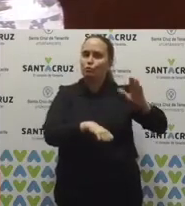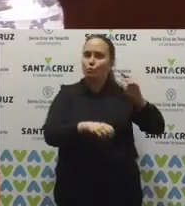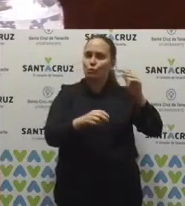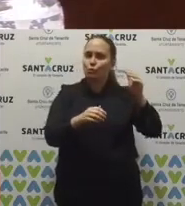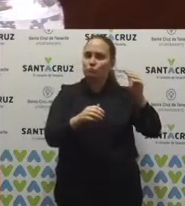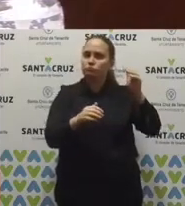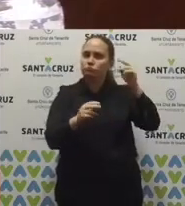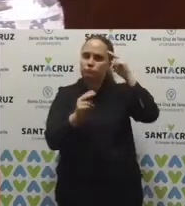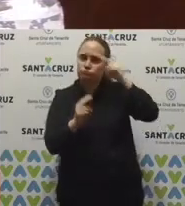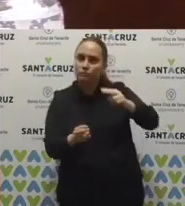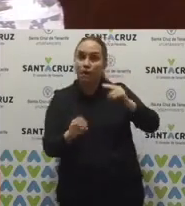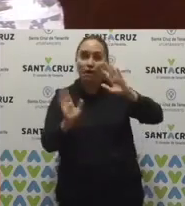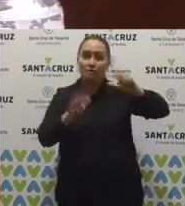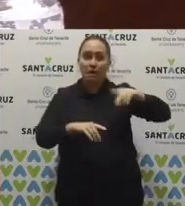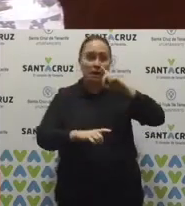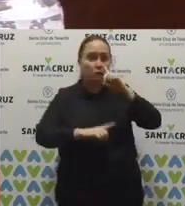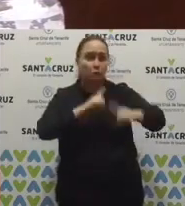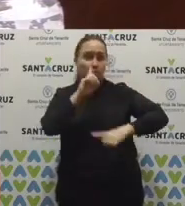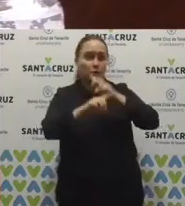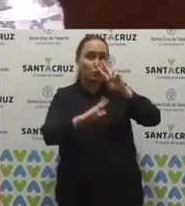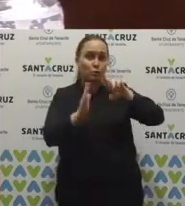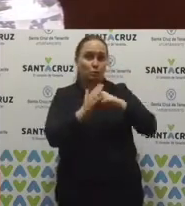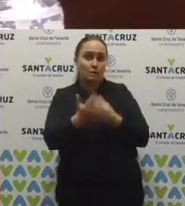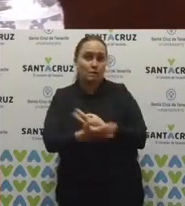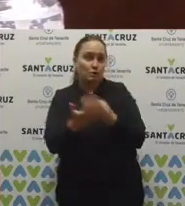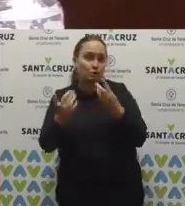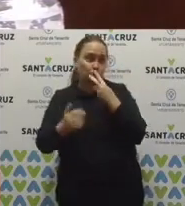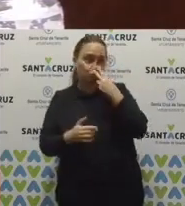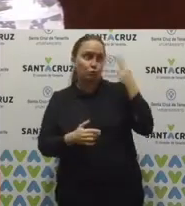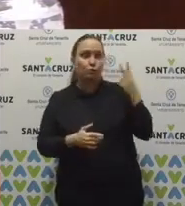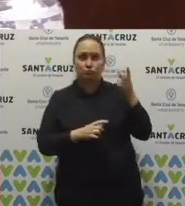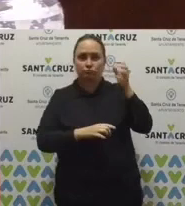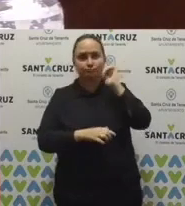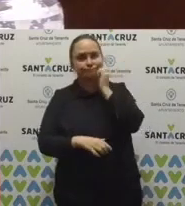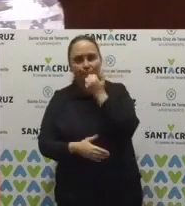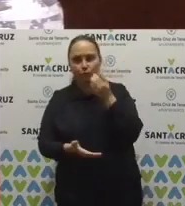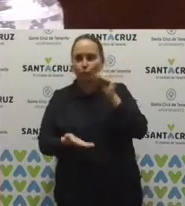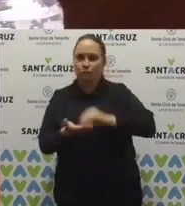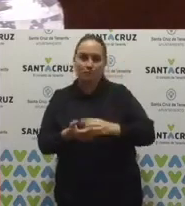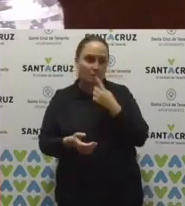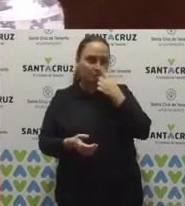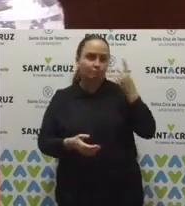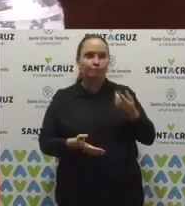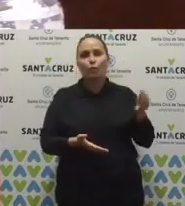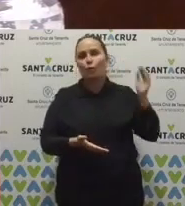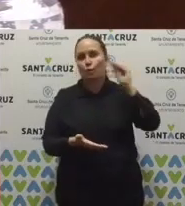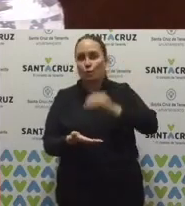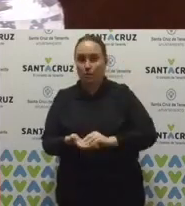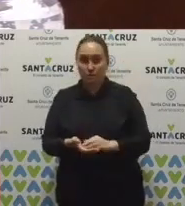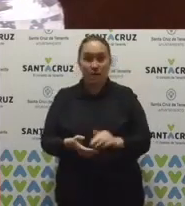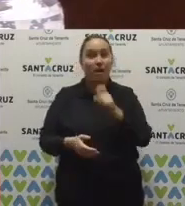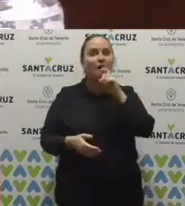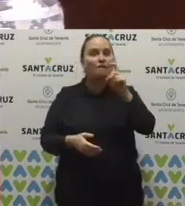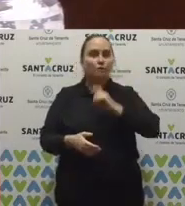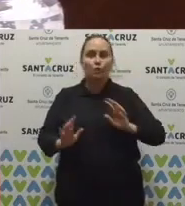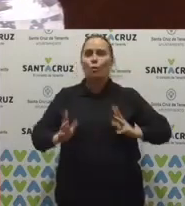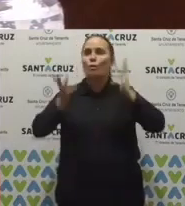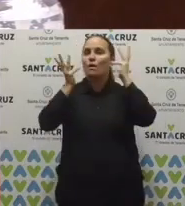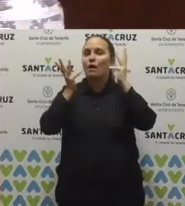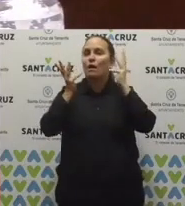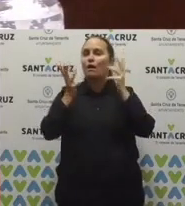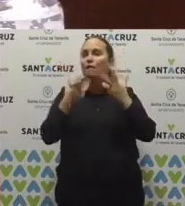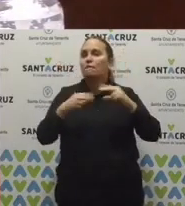volvieron de nuevo al año siguiente en 2018 2019 y ahora tenemos un aviso de huelga indefinida para el 1 de junio